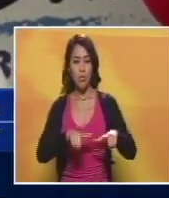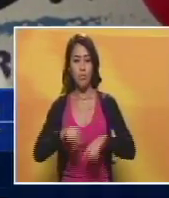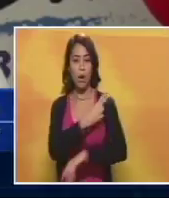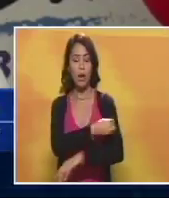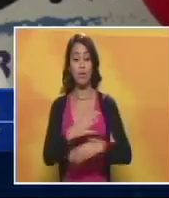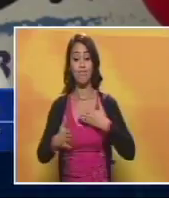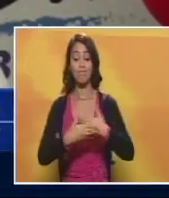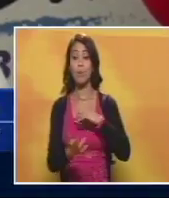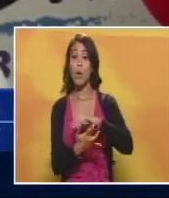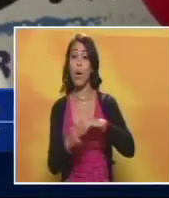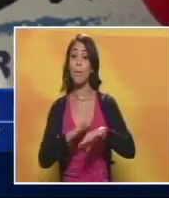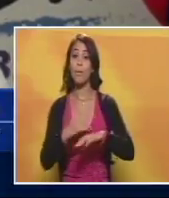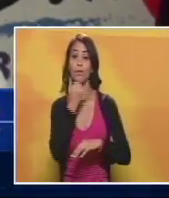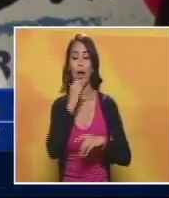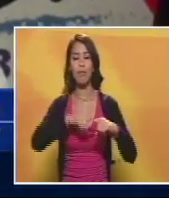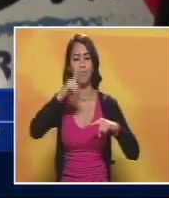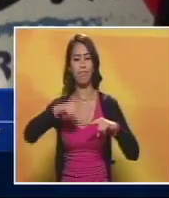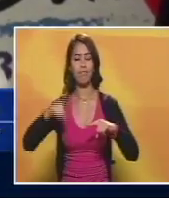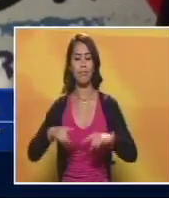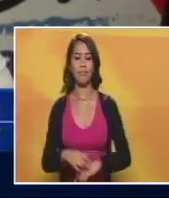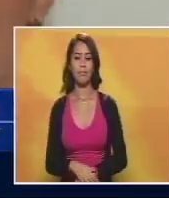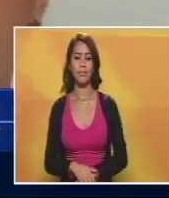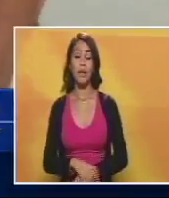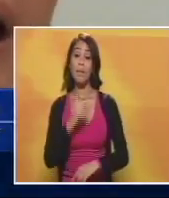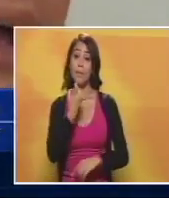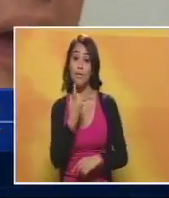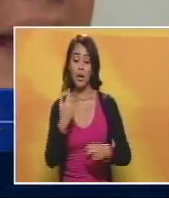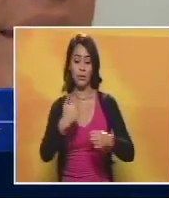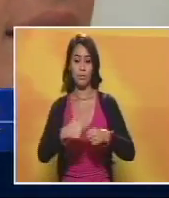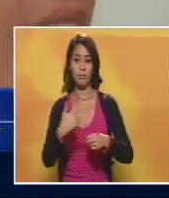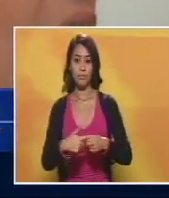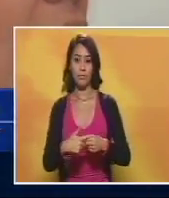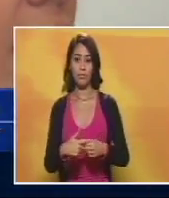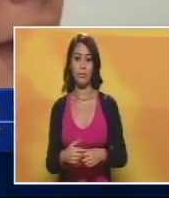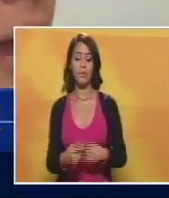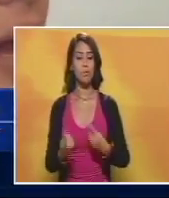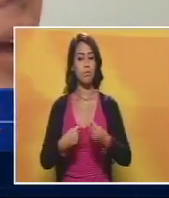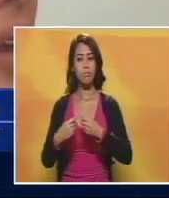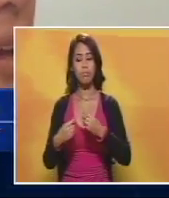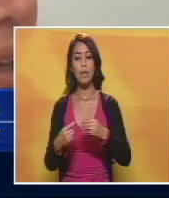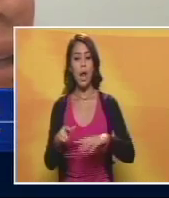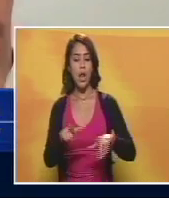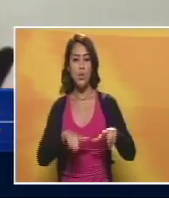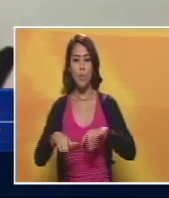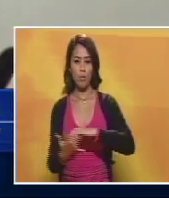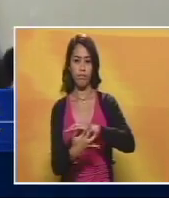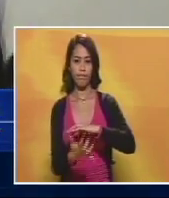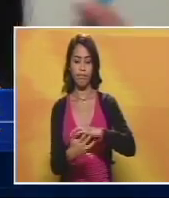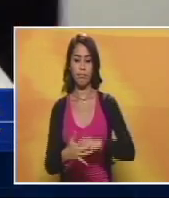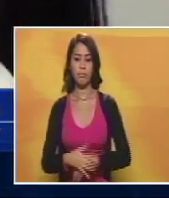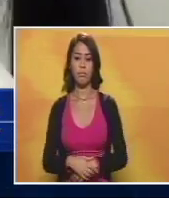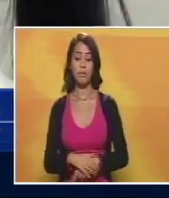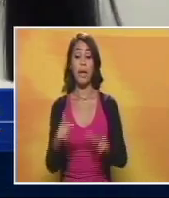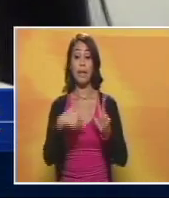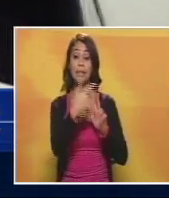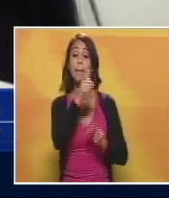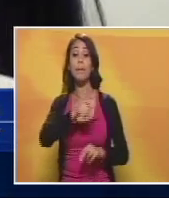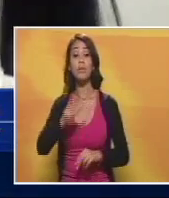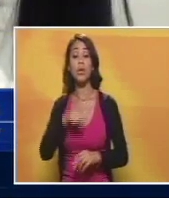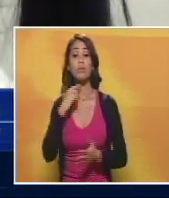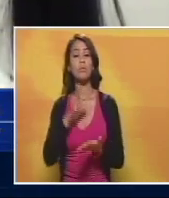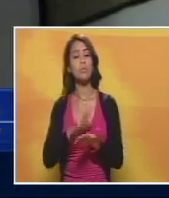El experto independiente de las Naciones Unidas sobre la promoción de un orden internacional democrático y equitativo, Alfred de Zayas, aseguró que las sanciones